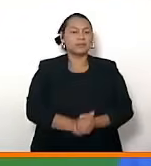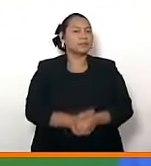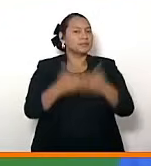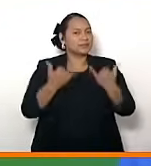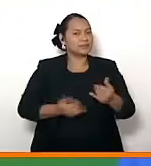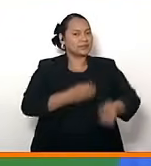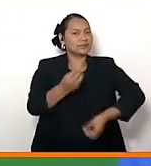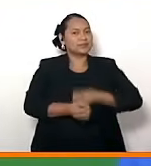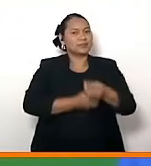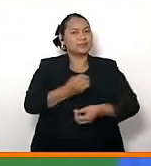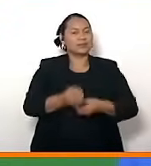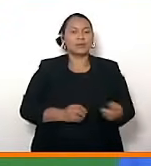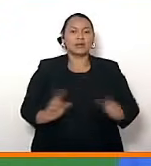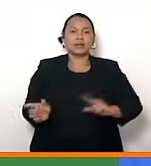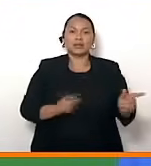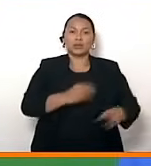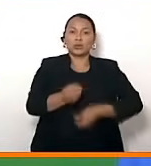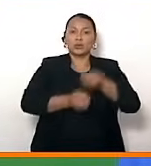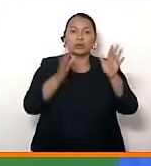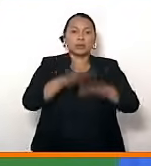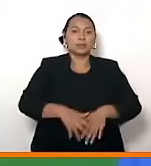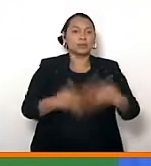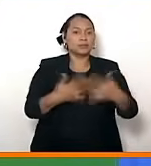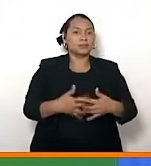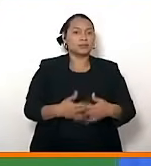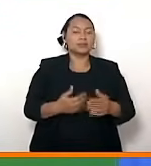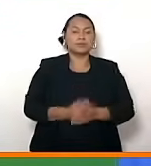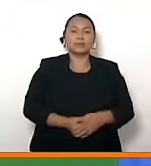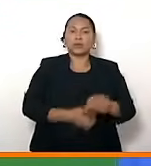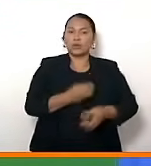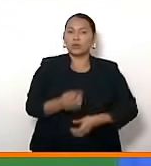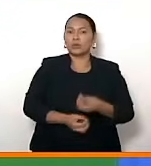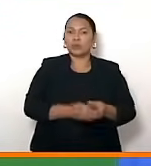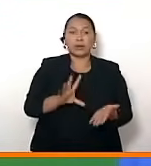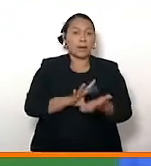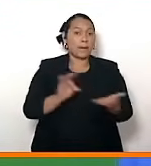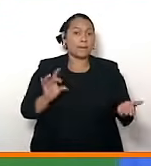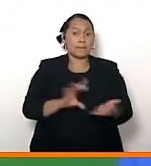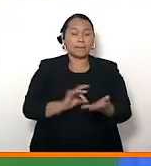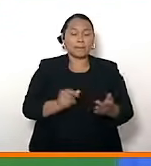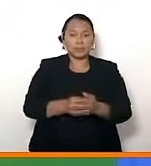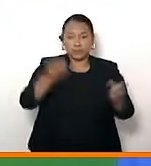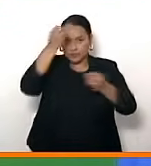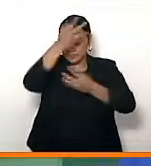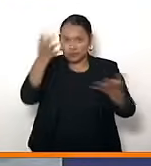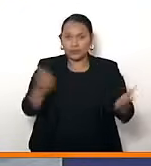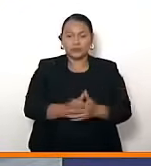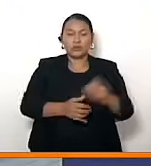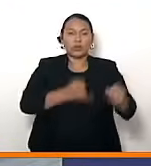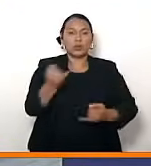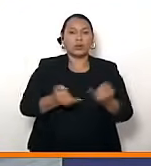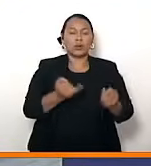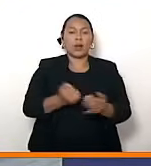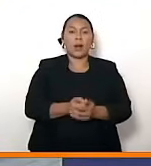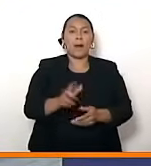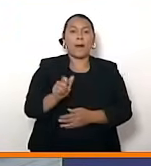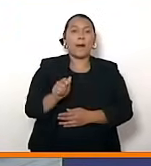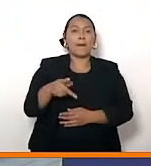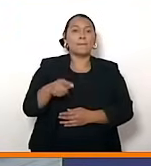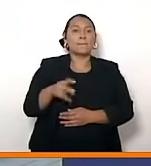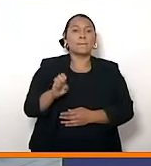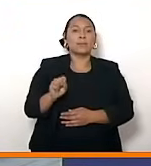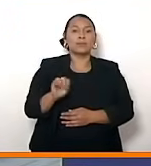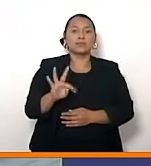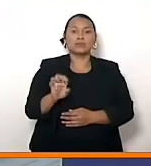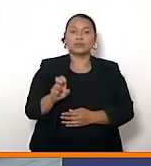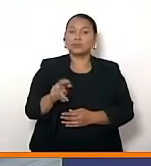las esferas dentro del juego. Y mientras estas se mezclan, aprovecho para comentarte que con Apostemos, al realizar tus apuestas